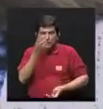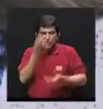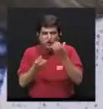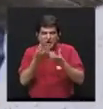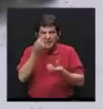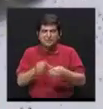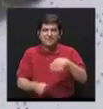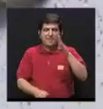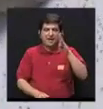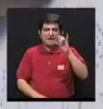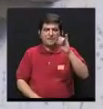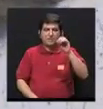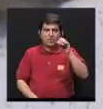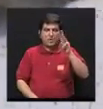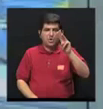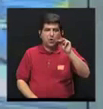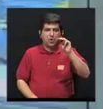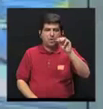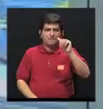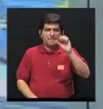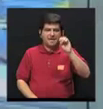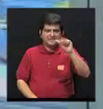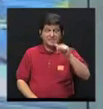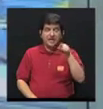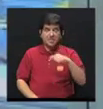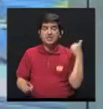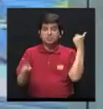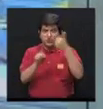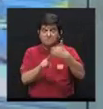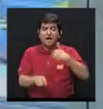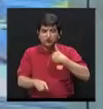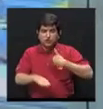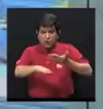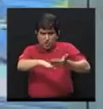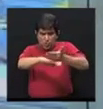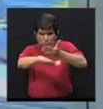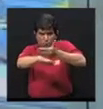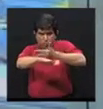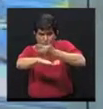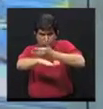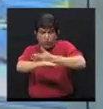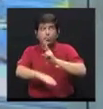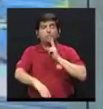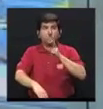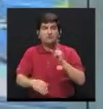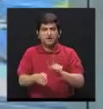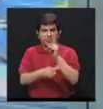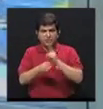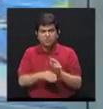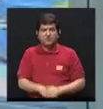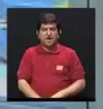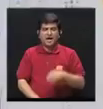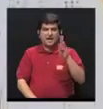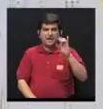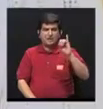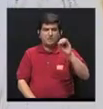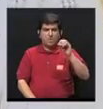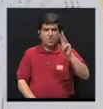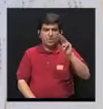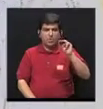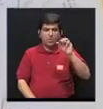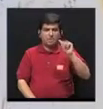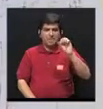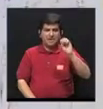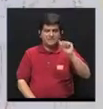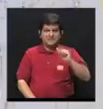un impacto, si lo lograran escalar a nivel, digamos, realmente de usar biomasa para producir combustible, va a tener un